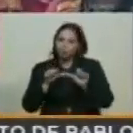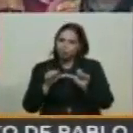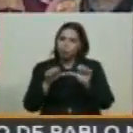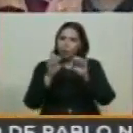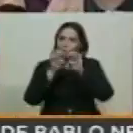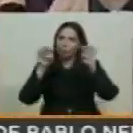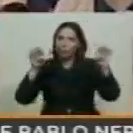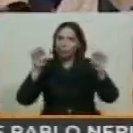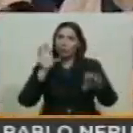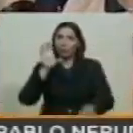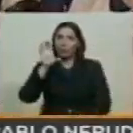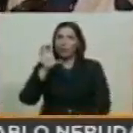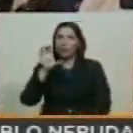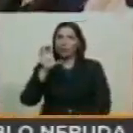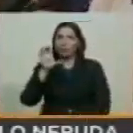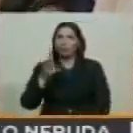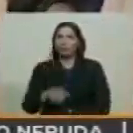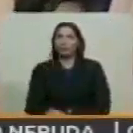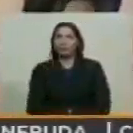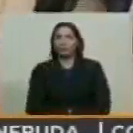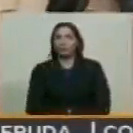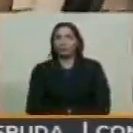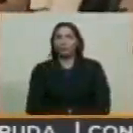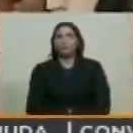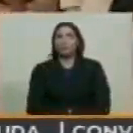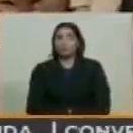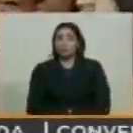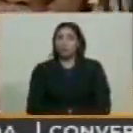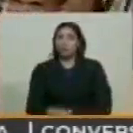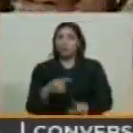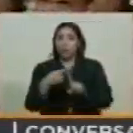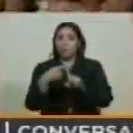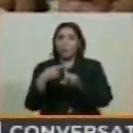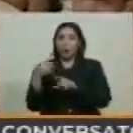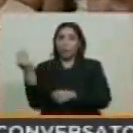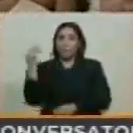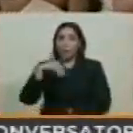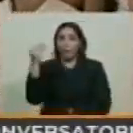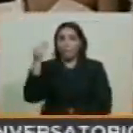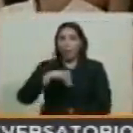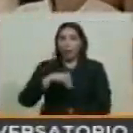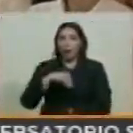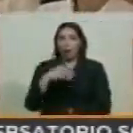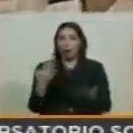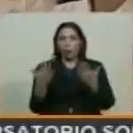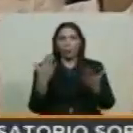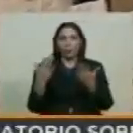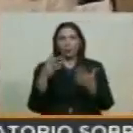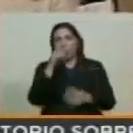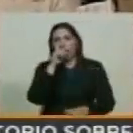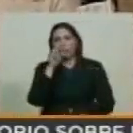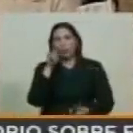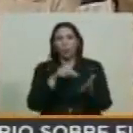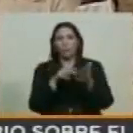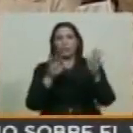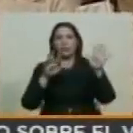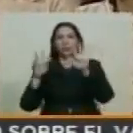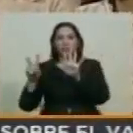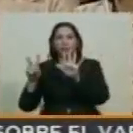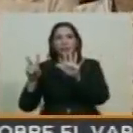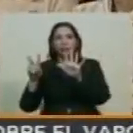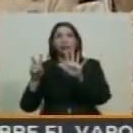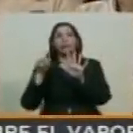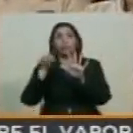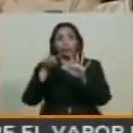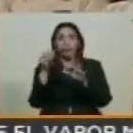solo la ha mantenido, sino que la ha aumentado en comparación con el año 2017. Mencionaba que hubo un